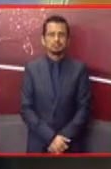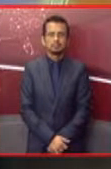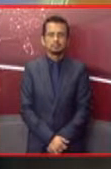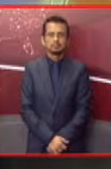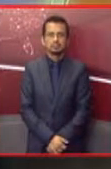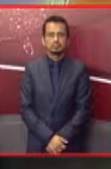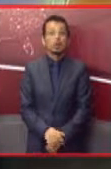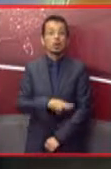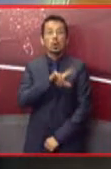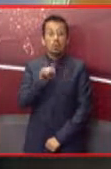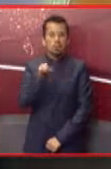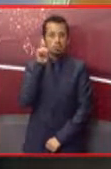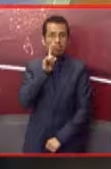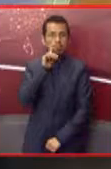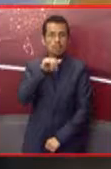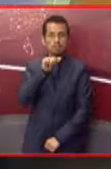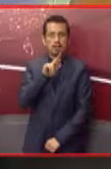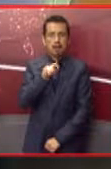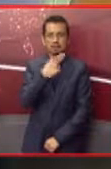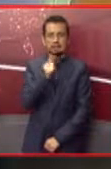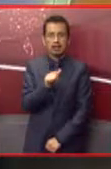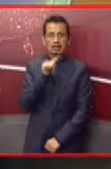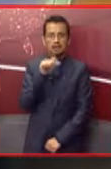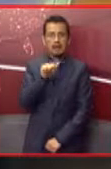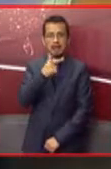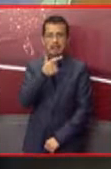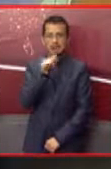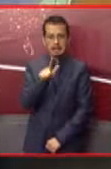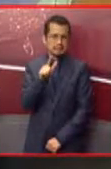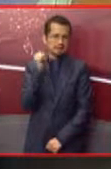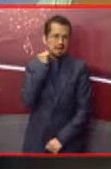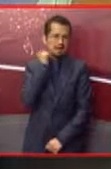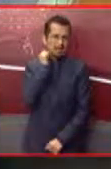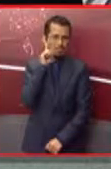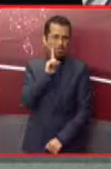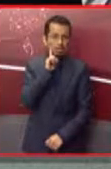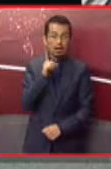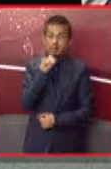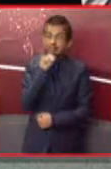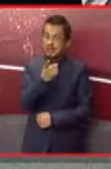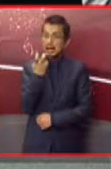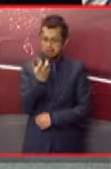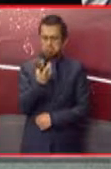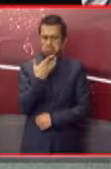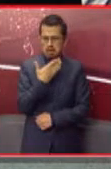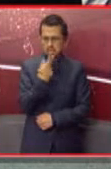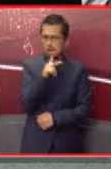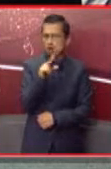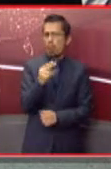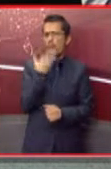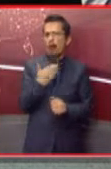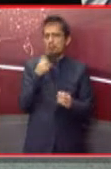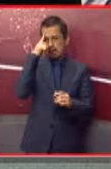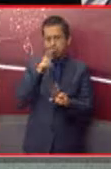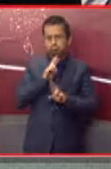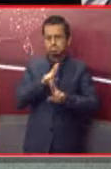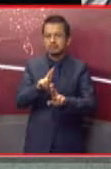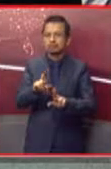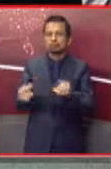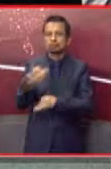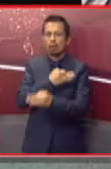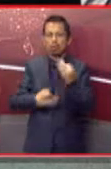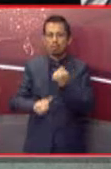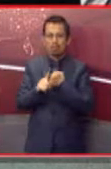Posteriormente, la senadora Marta Tagle Martínez indicó que esta reforma no solucionará los problemas que enfrenta el país en materia de política